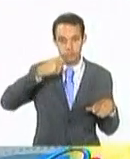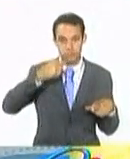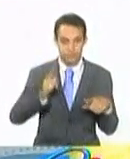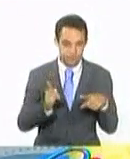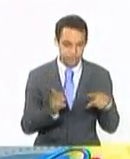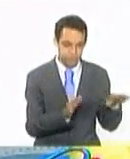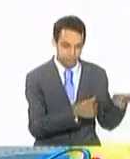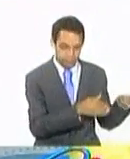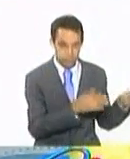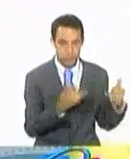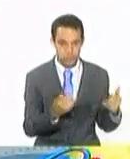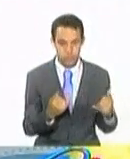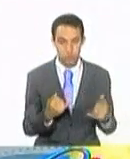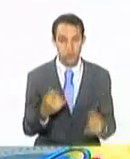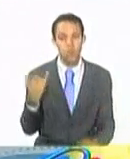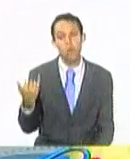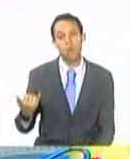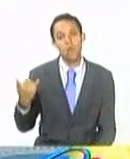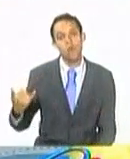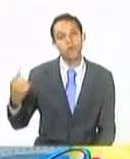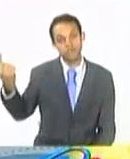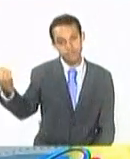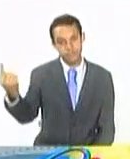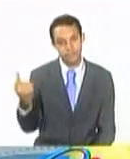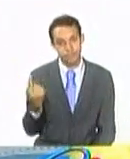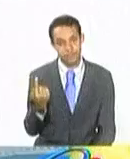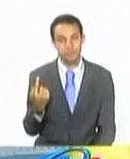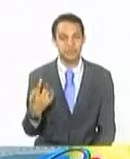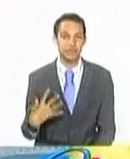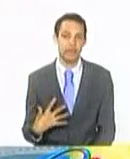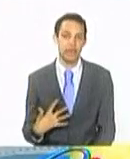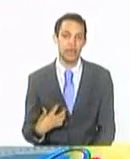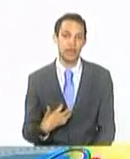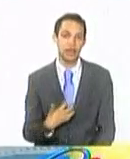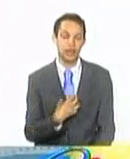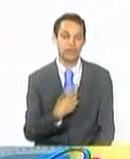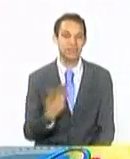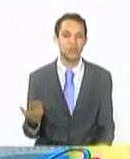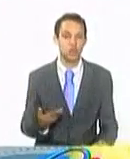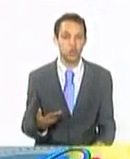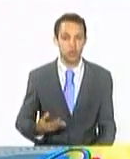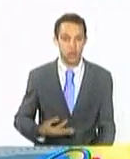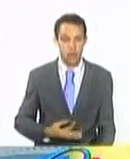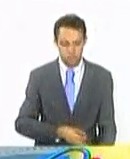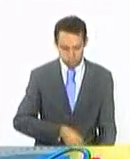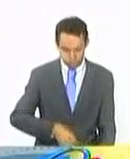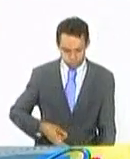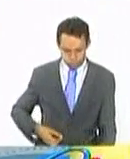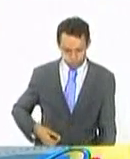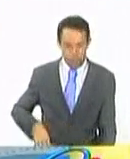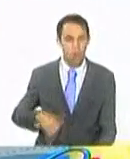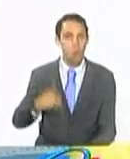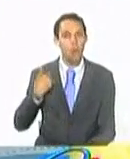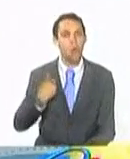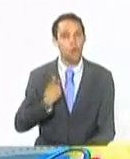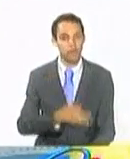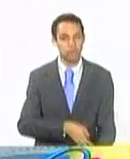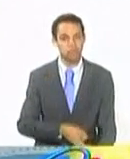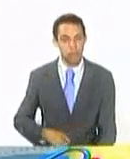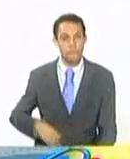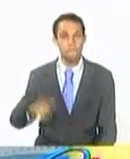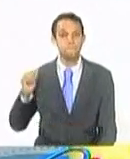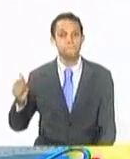estética hoy nos llegó una persona con un problema de un cáncer en el colon muy joven Y tomó la